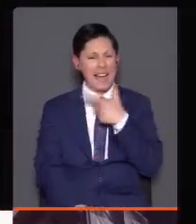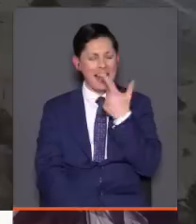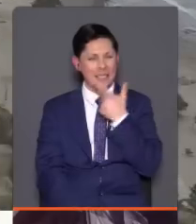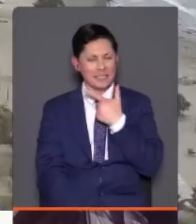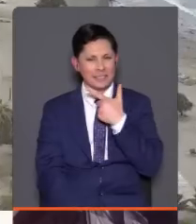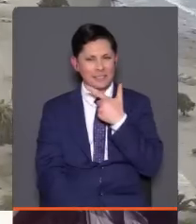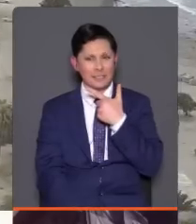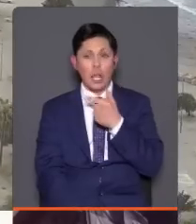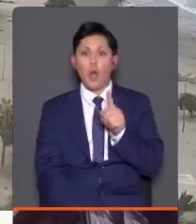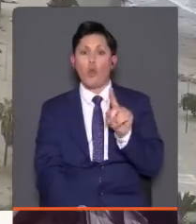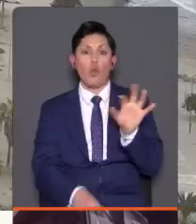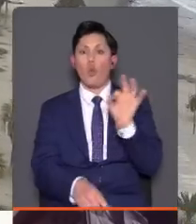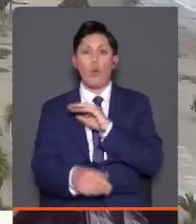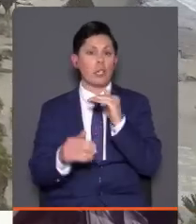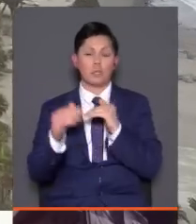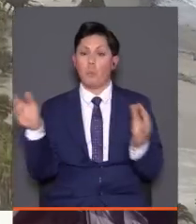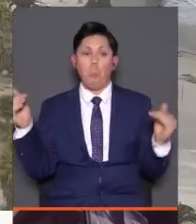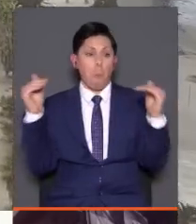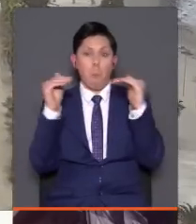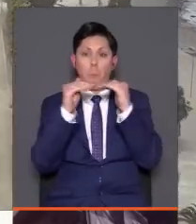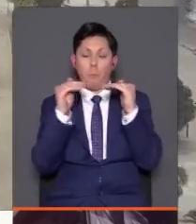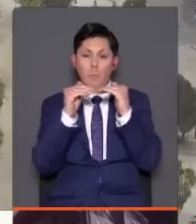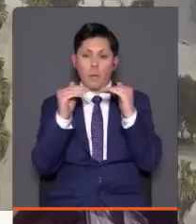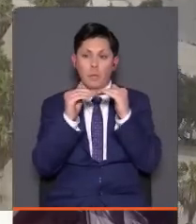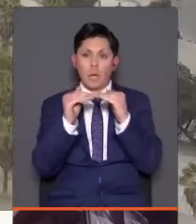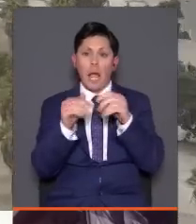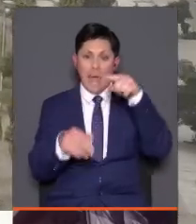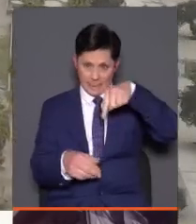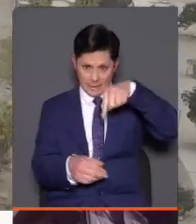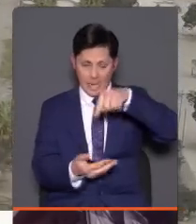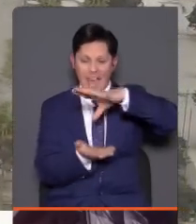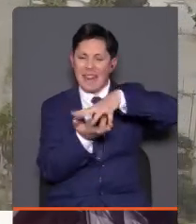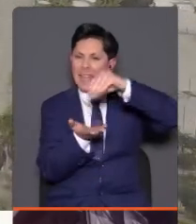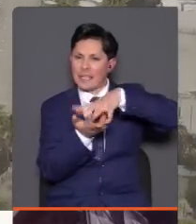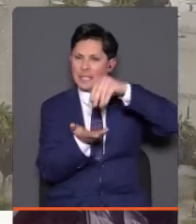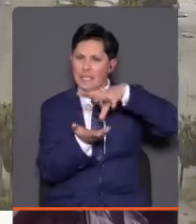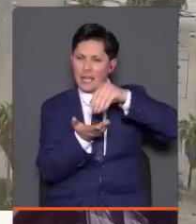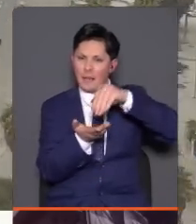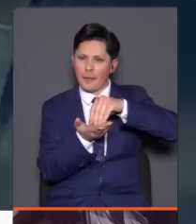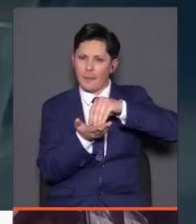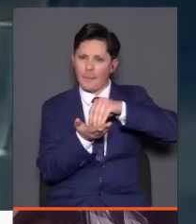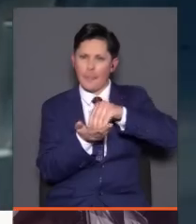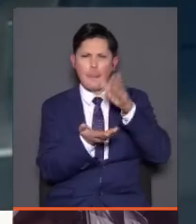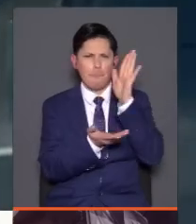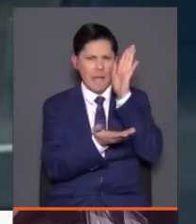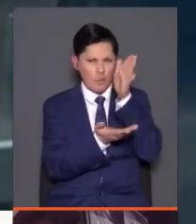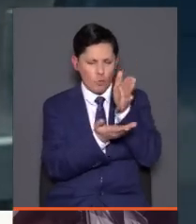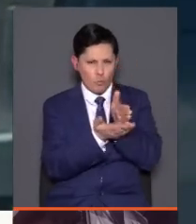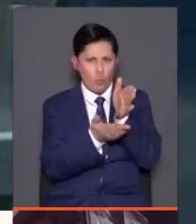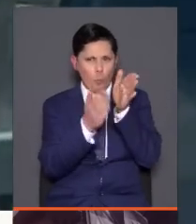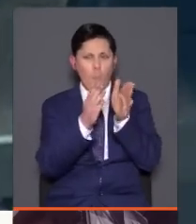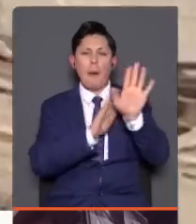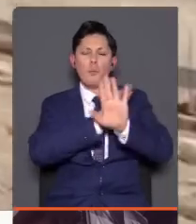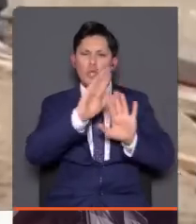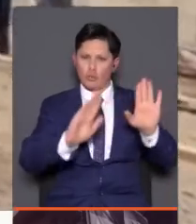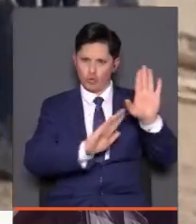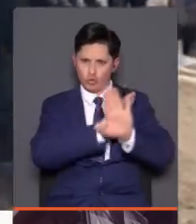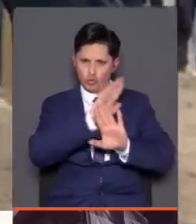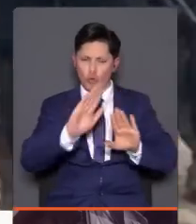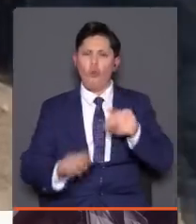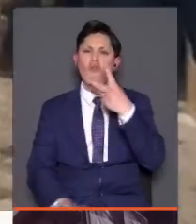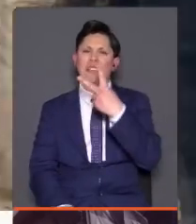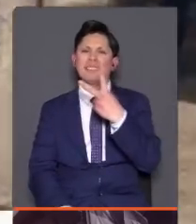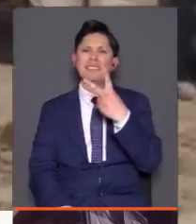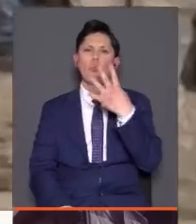No es coincidencia que como nunca antes aquí en Arica se hayan adoptado medidas adicionales de protección armada